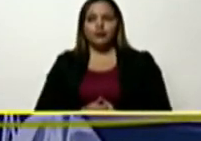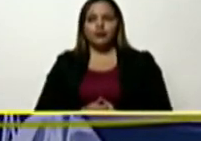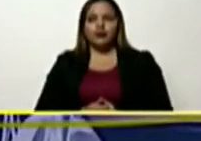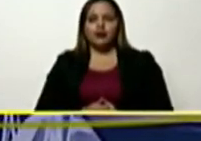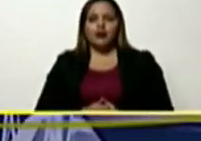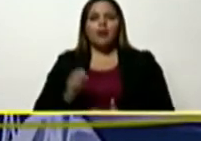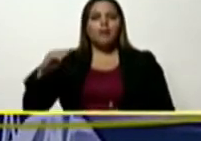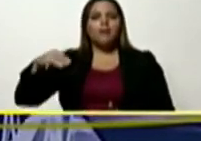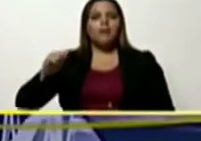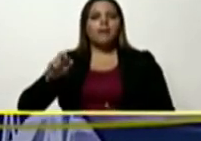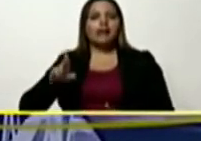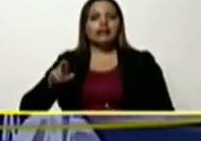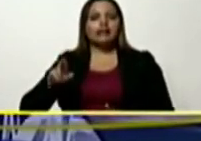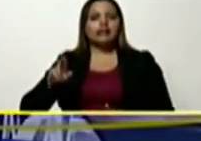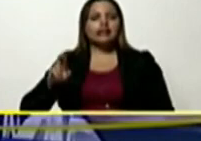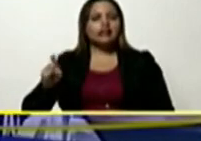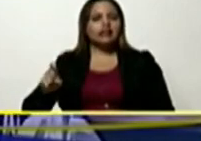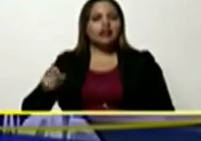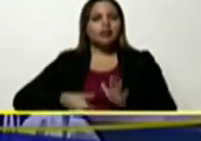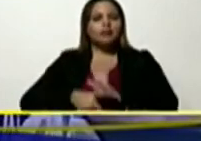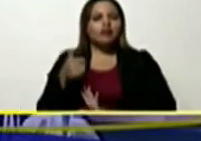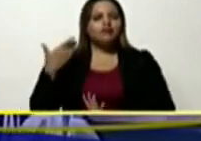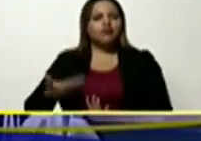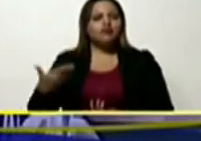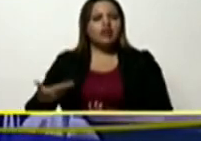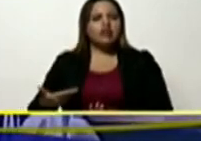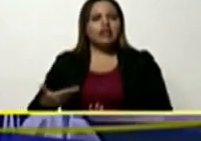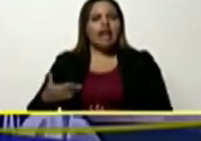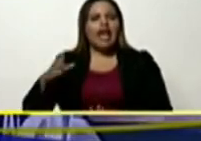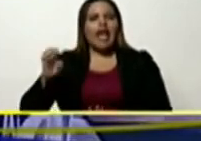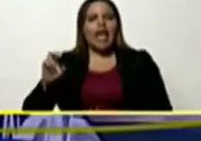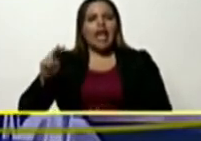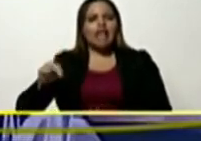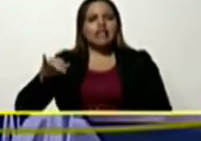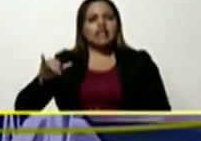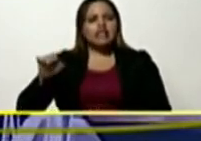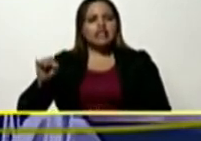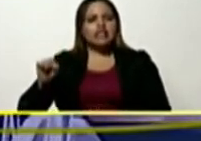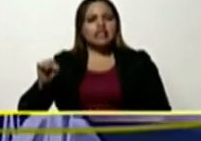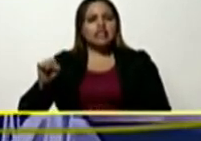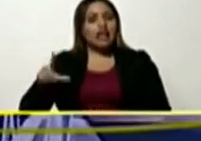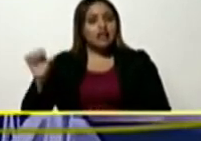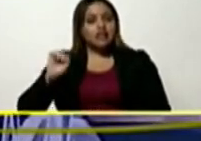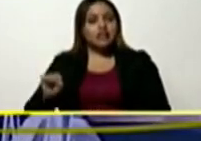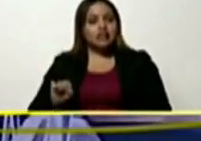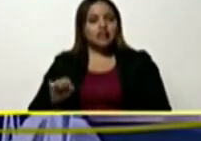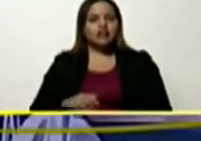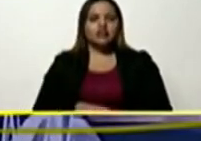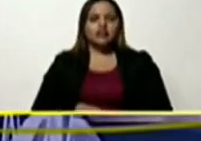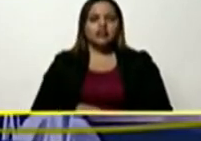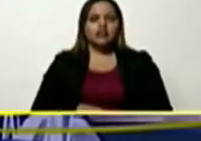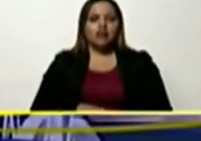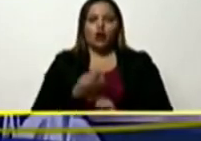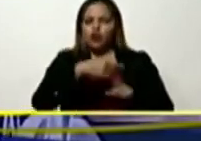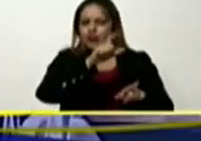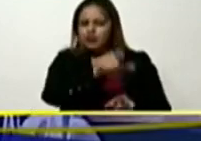crecerá, Engels se crecerá. Carlos Marx dice, Dimas Raúl